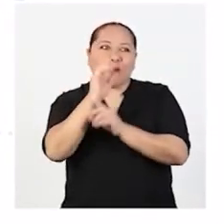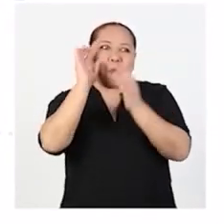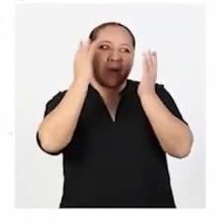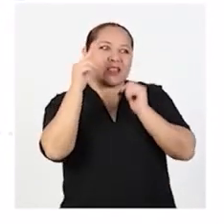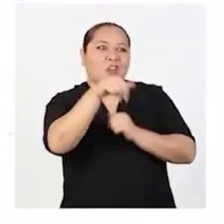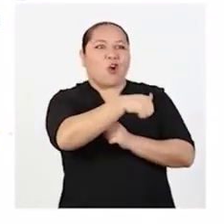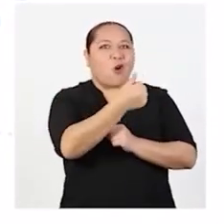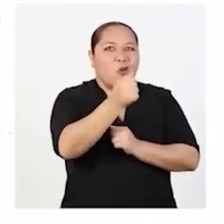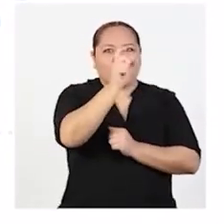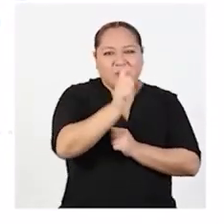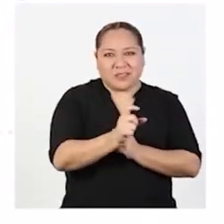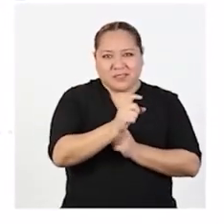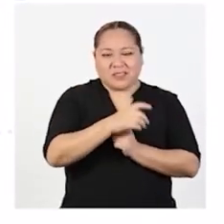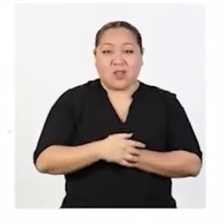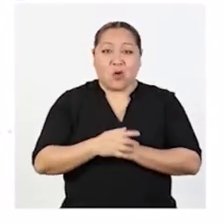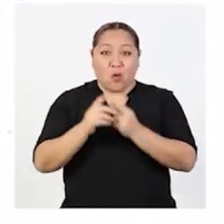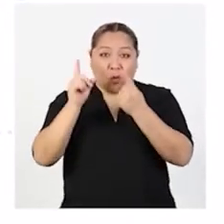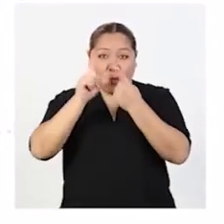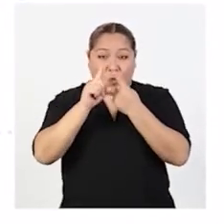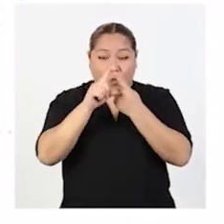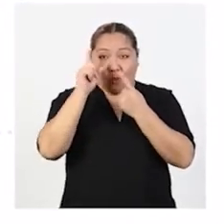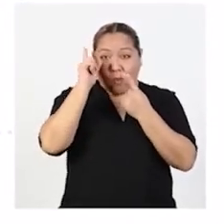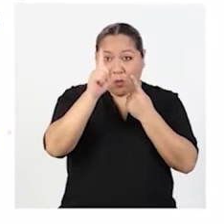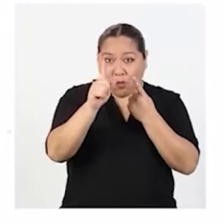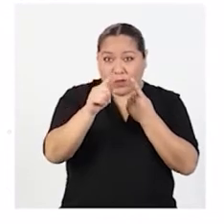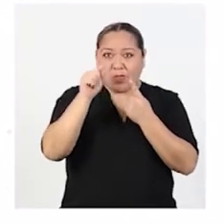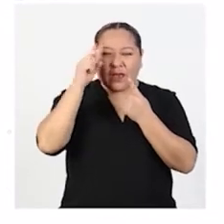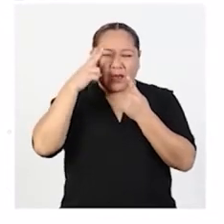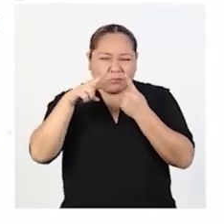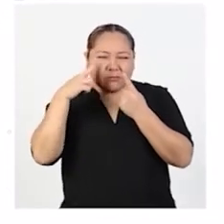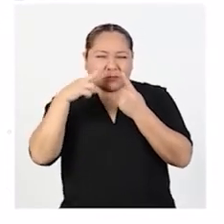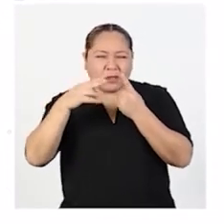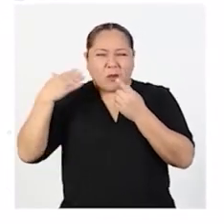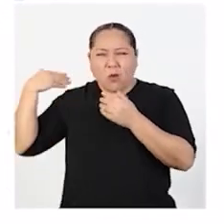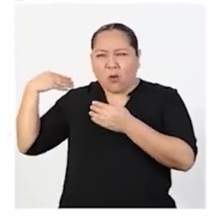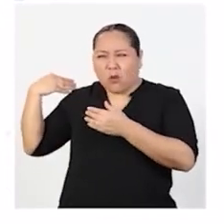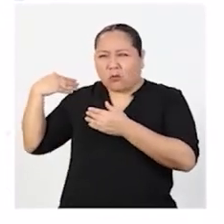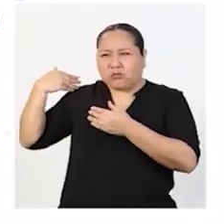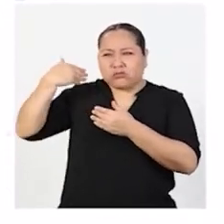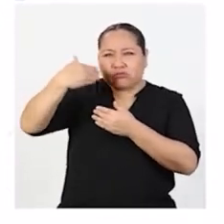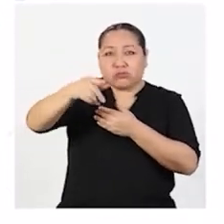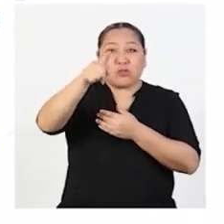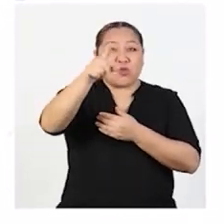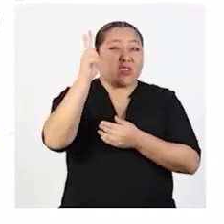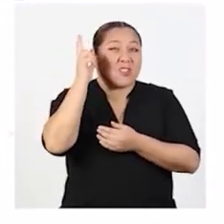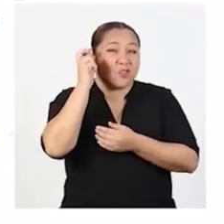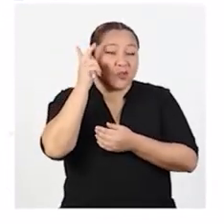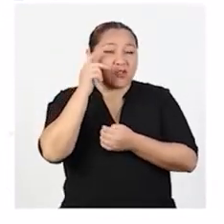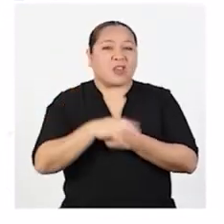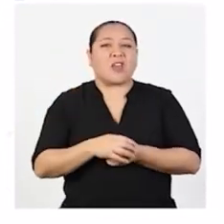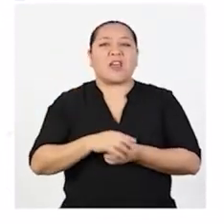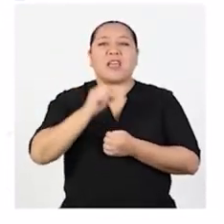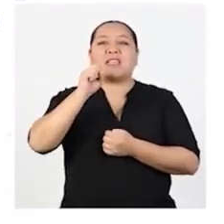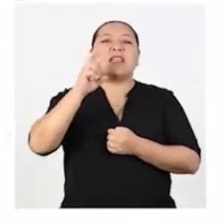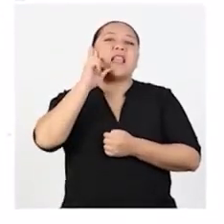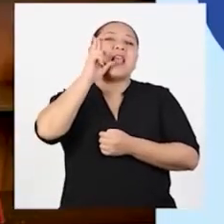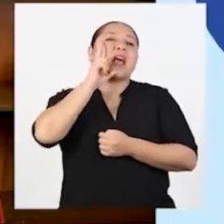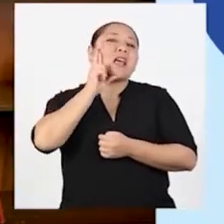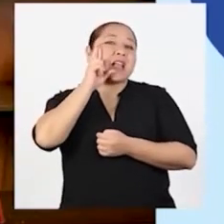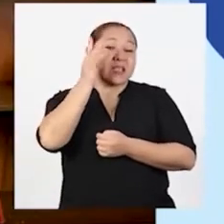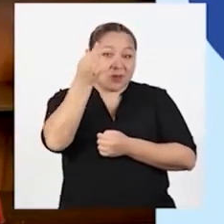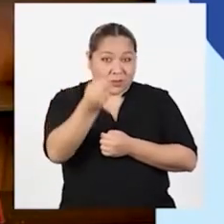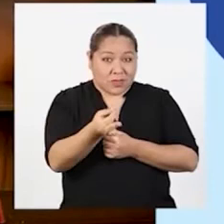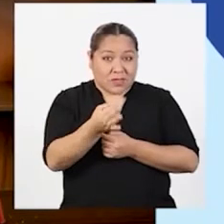personas. Una de ellas, que seguramente a través del tiempo has escuchado mencionar, es la raza, ¿verdad?